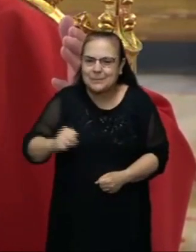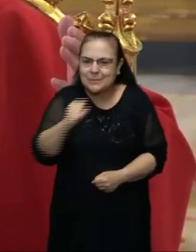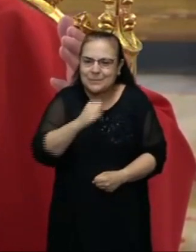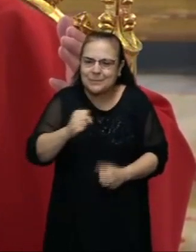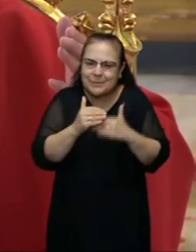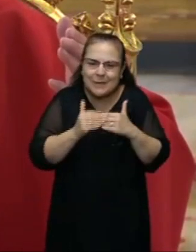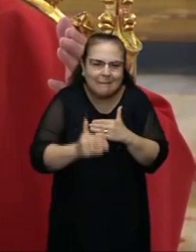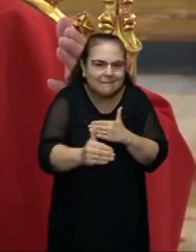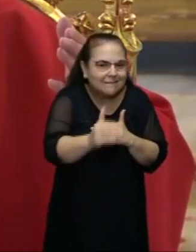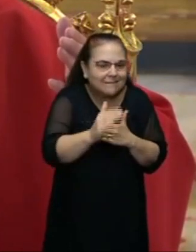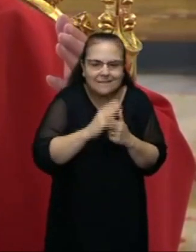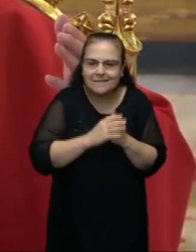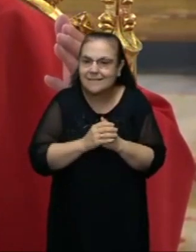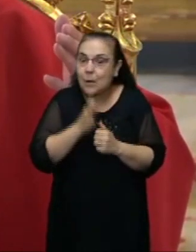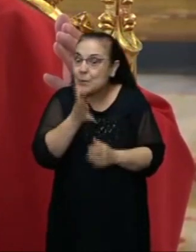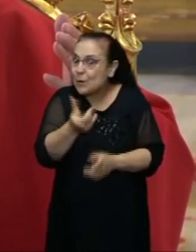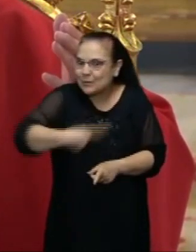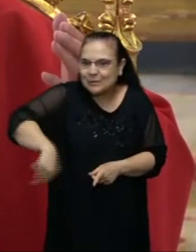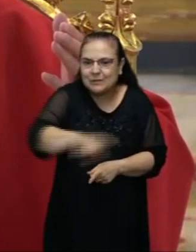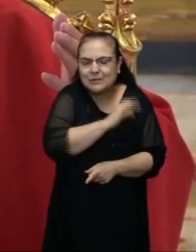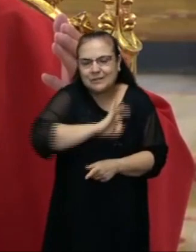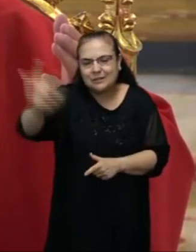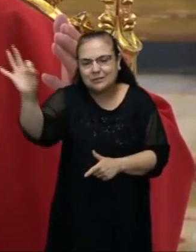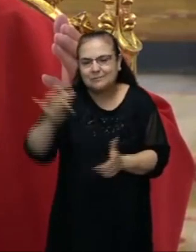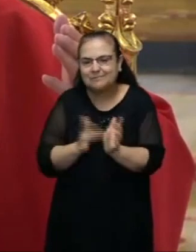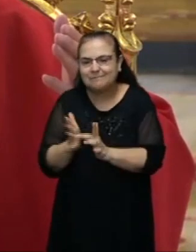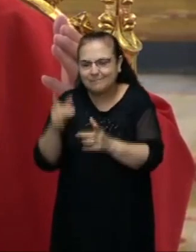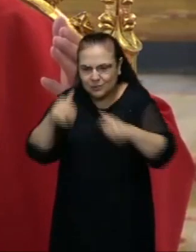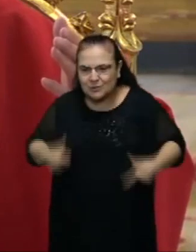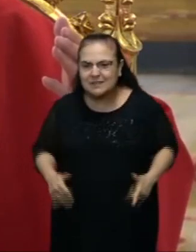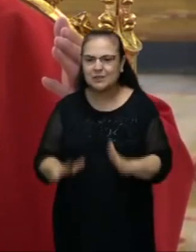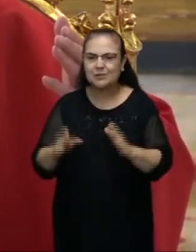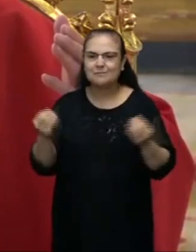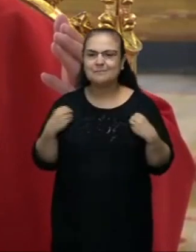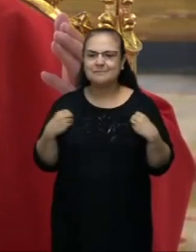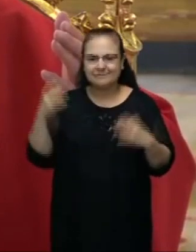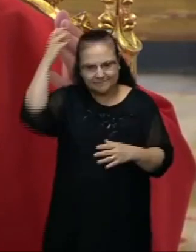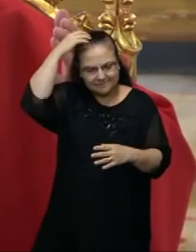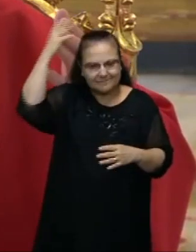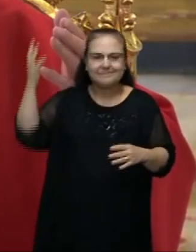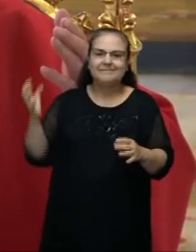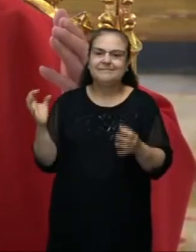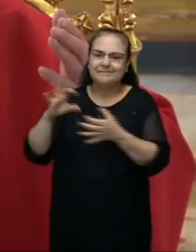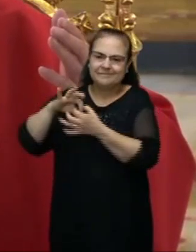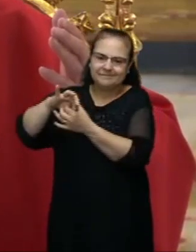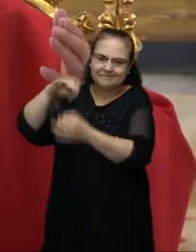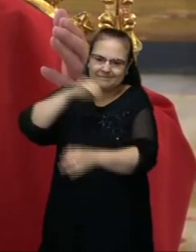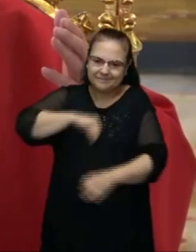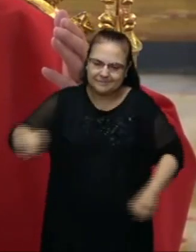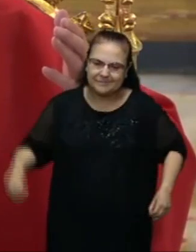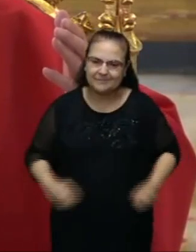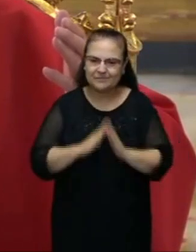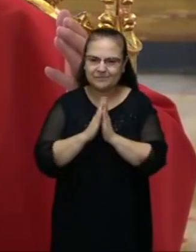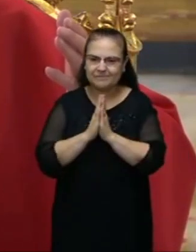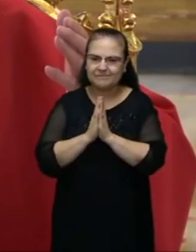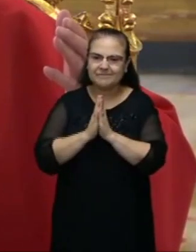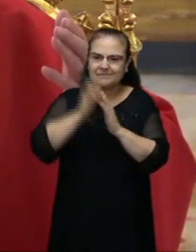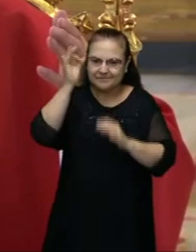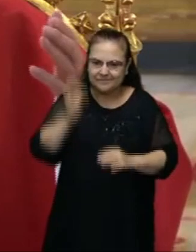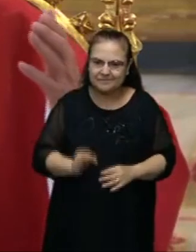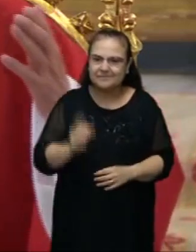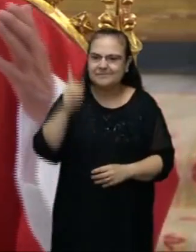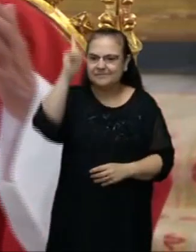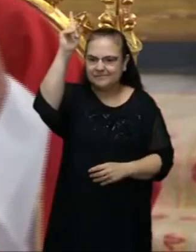providencia. Por nuestro Señor Jesucristo, tu Hijo, que vive y reina contigo en la unidad del Espíritu